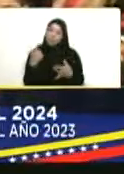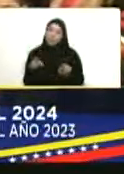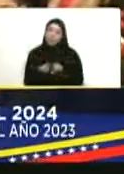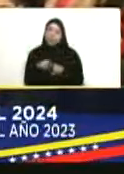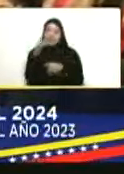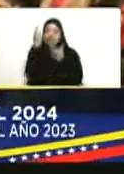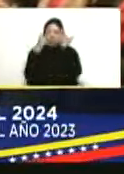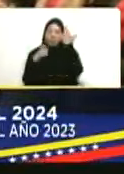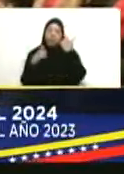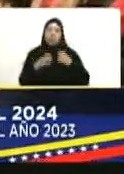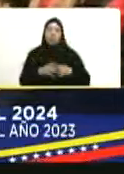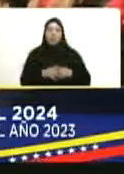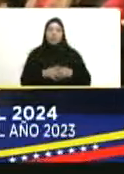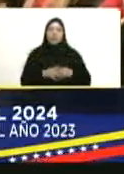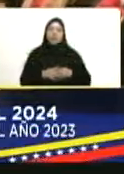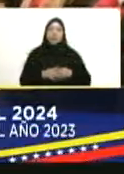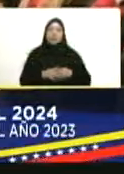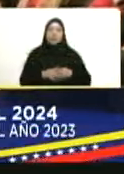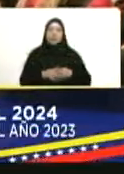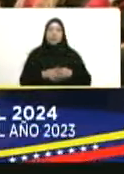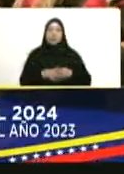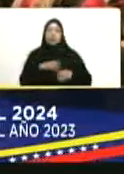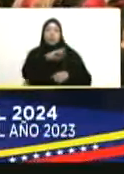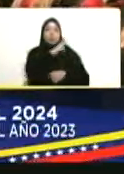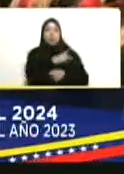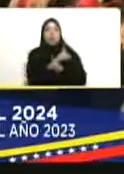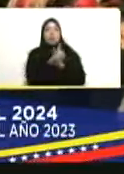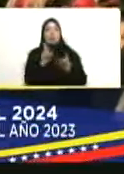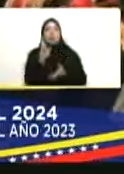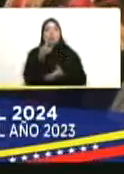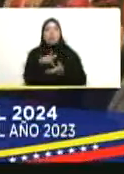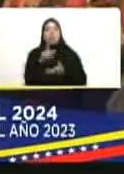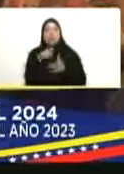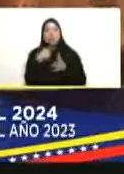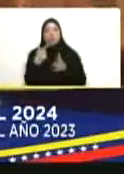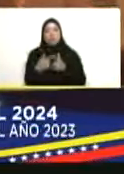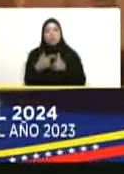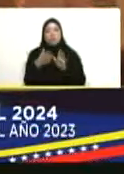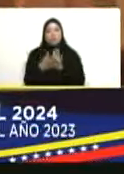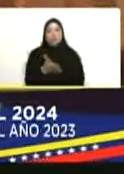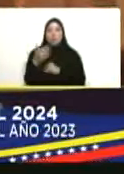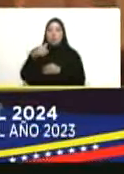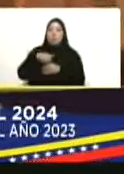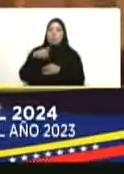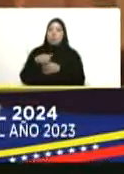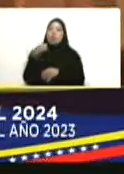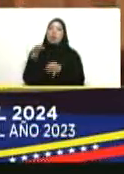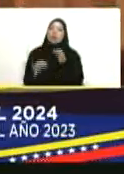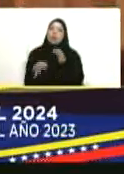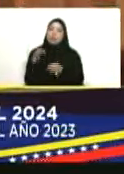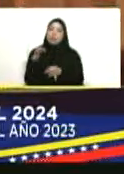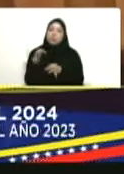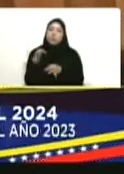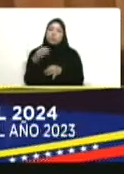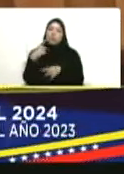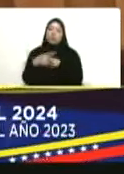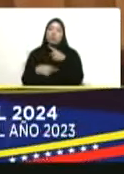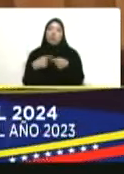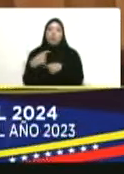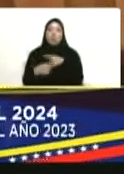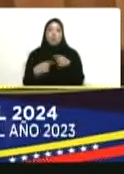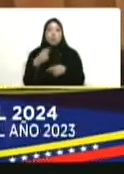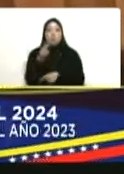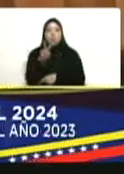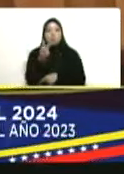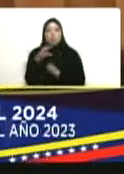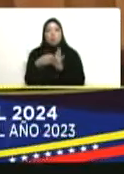comandante Chávez y que fortaleció la democracia para entonces. Ahí fuimos elegidos nosotros diputados de aquel periodo 2000-2005